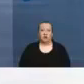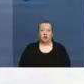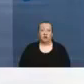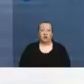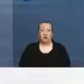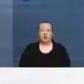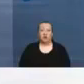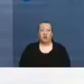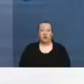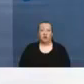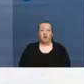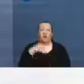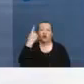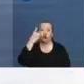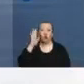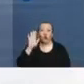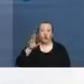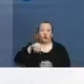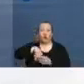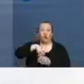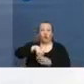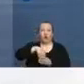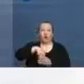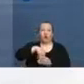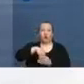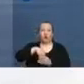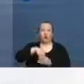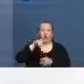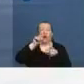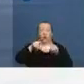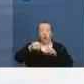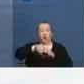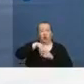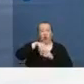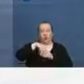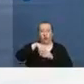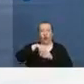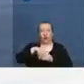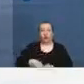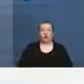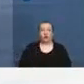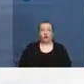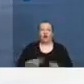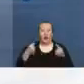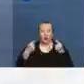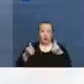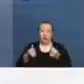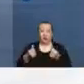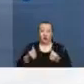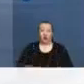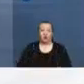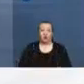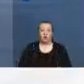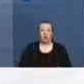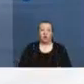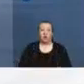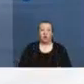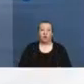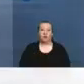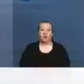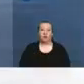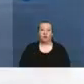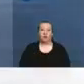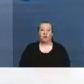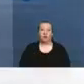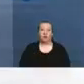los fondos de ciertos fondos en ciertos fondos de inversión no